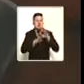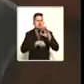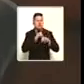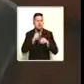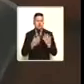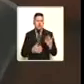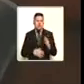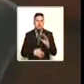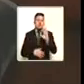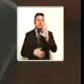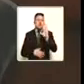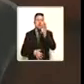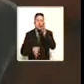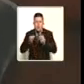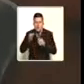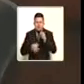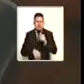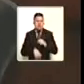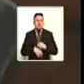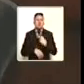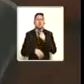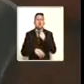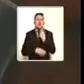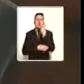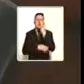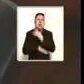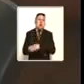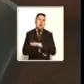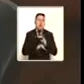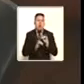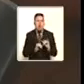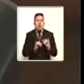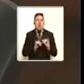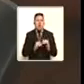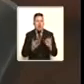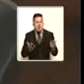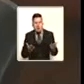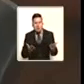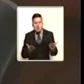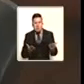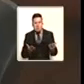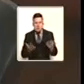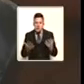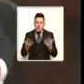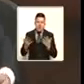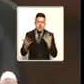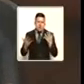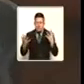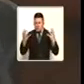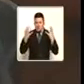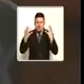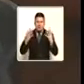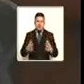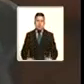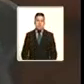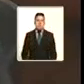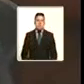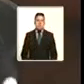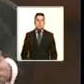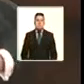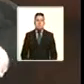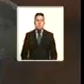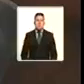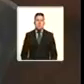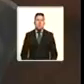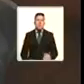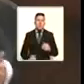con menos de 5 jueces, hace que cualquier política de extinción esté en este momento colapsada. ¿Y